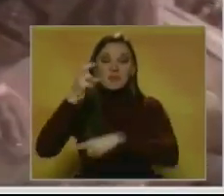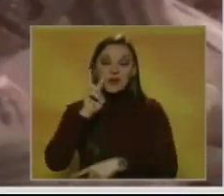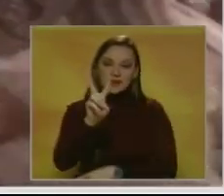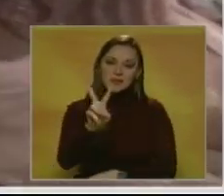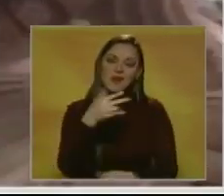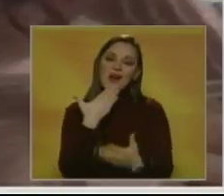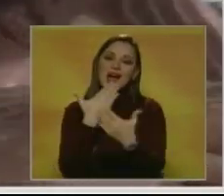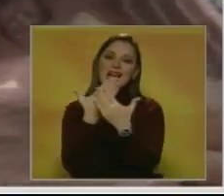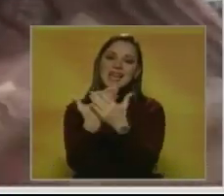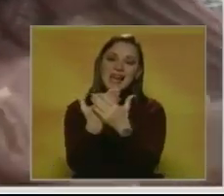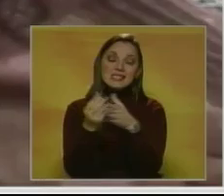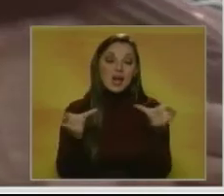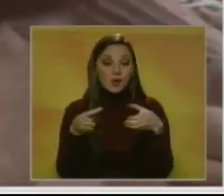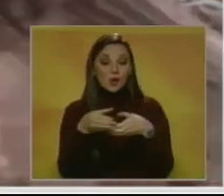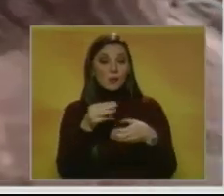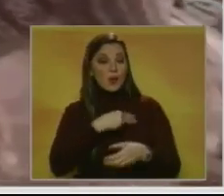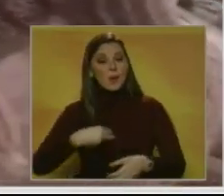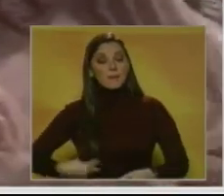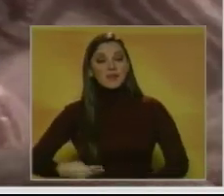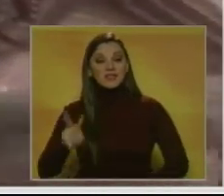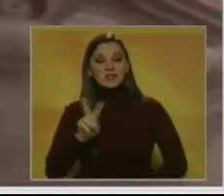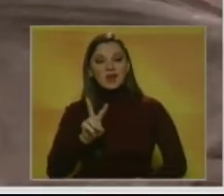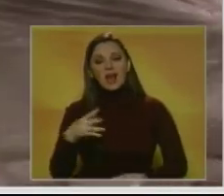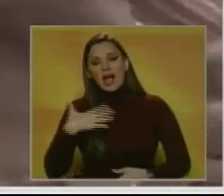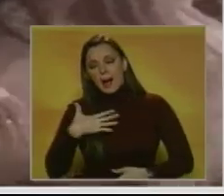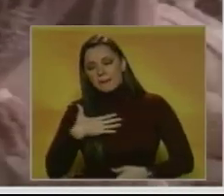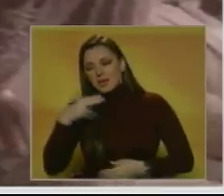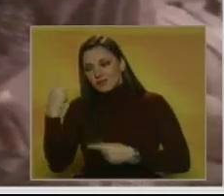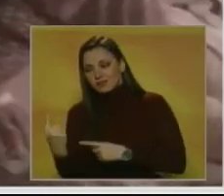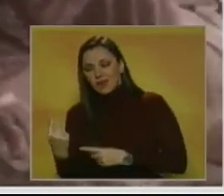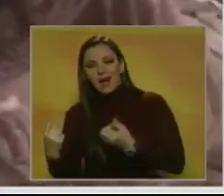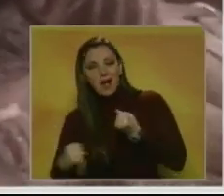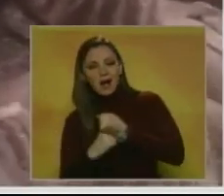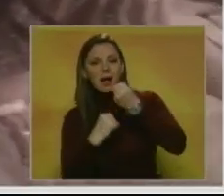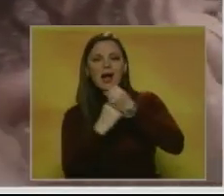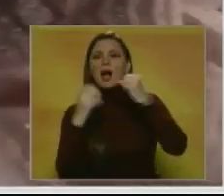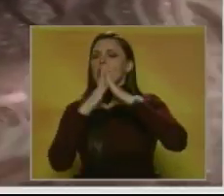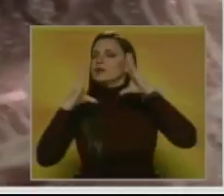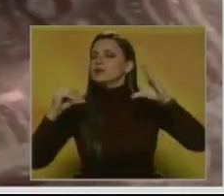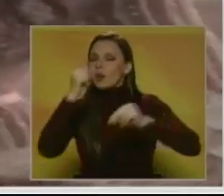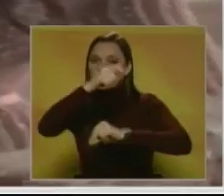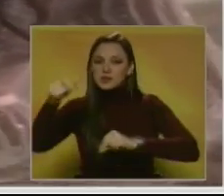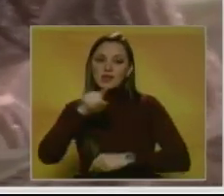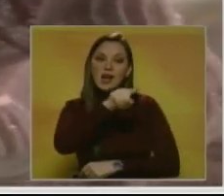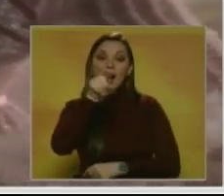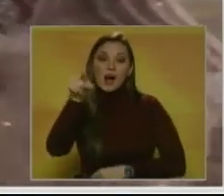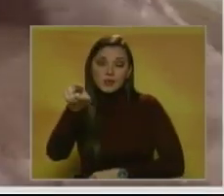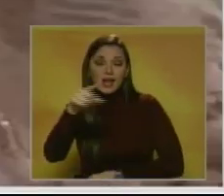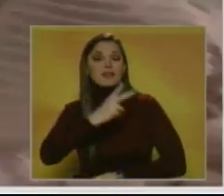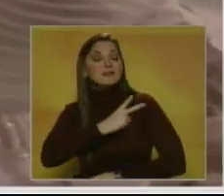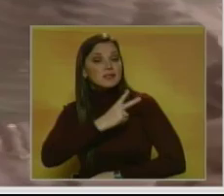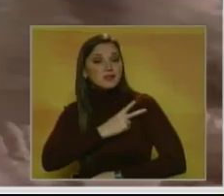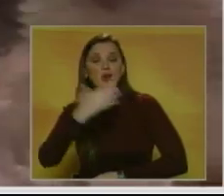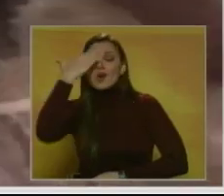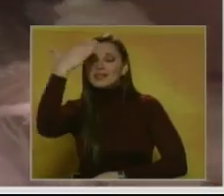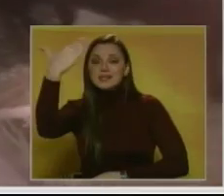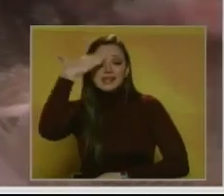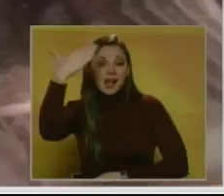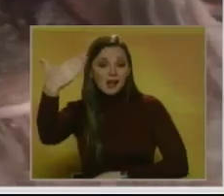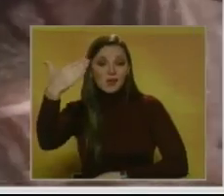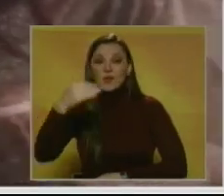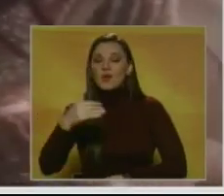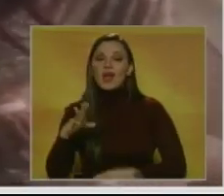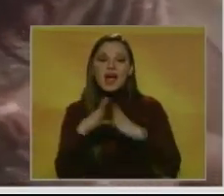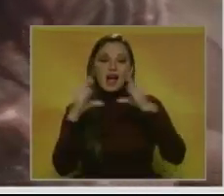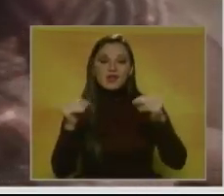a la organización de Venezuela, a mi manager Esteban Velázquez, a todas las personas que me apoyaron, a ustedes de Venevisión. Un saludo a mi gente